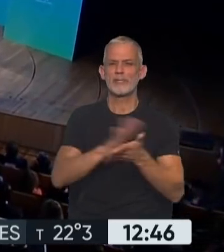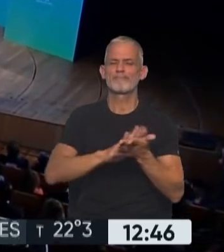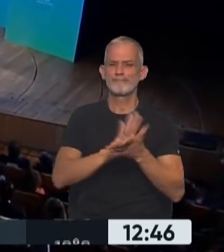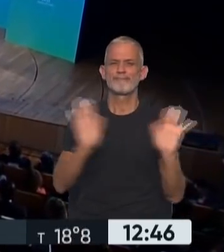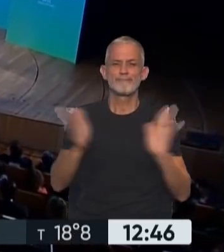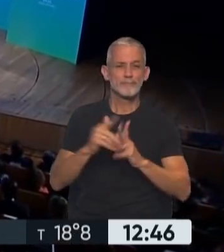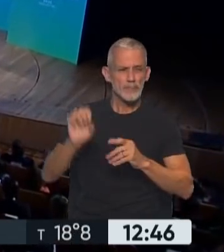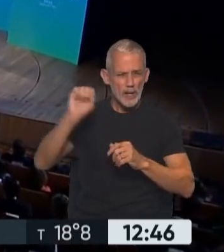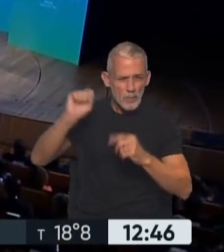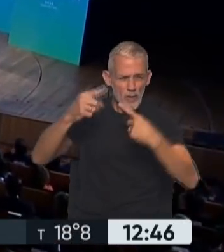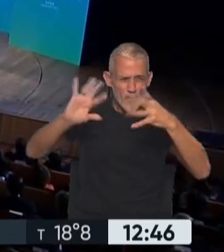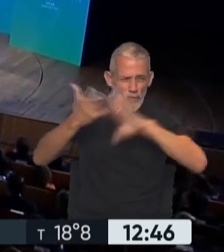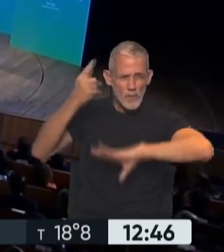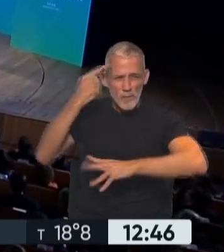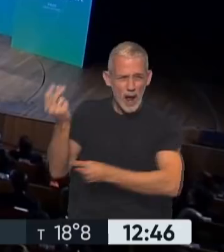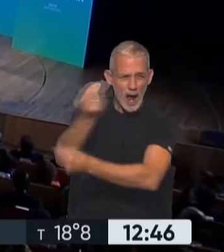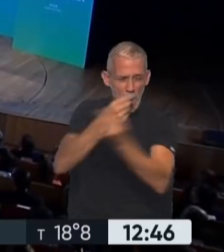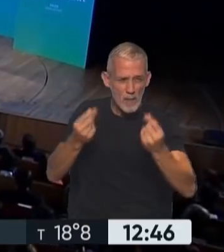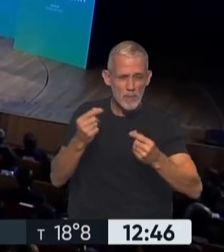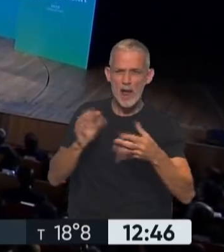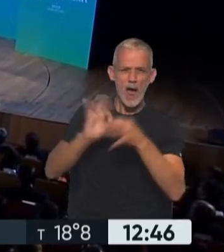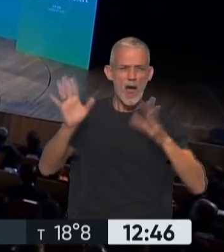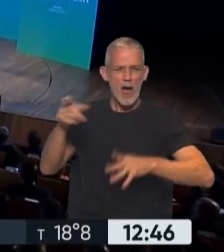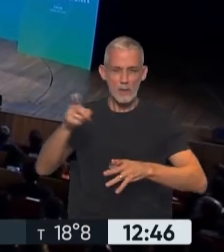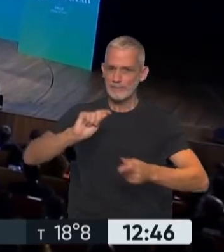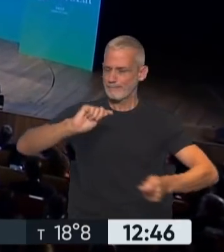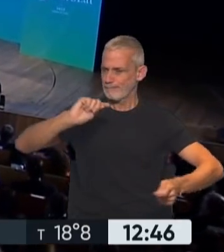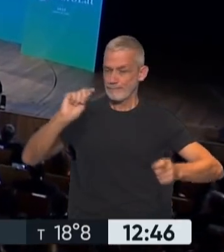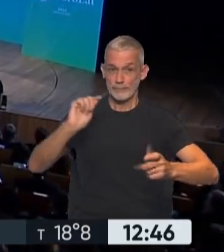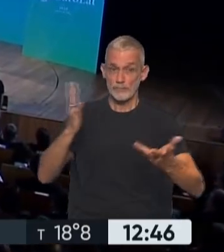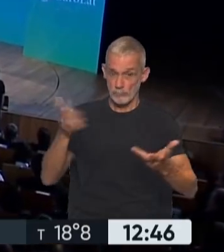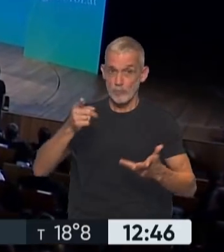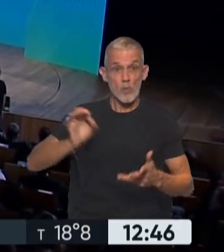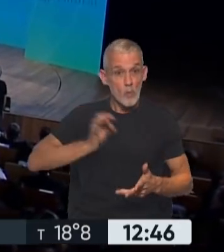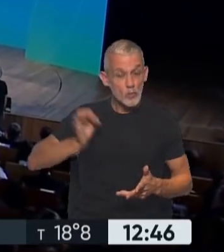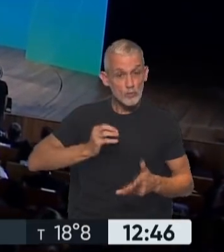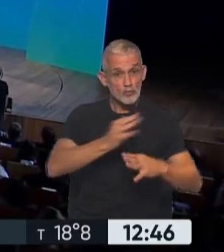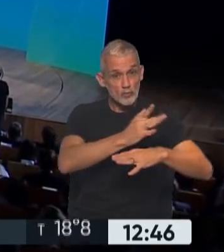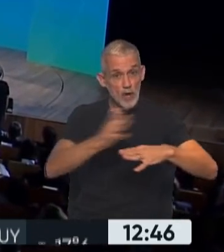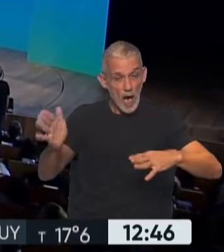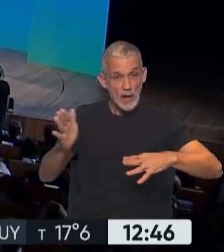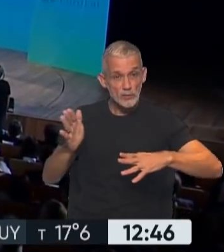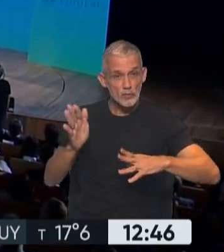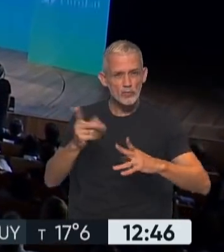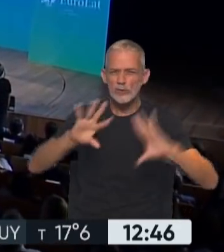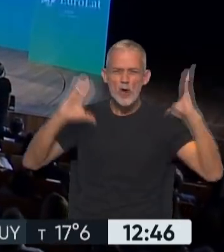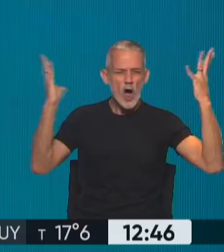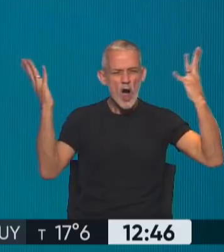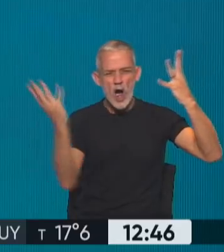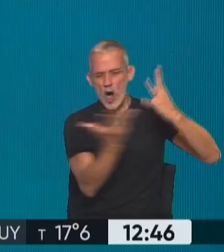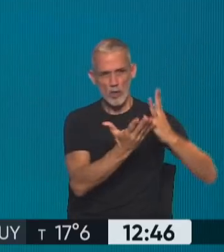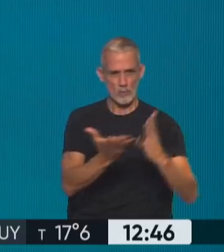el neoliberalismo hizo campear durante muchos años en todas las